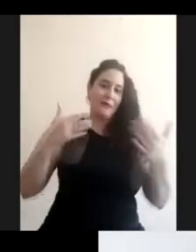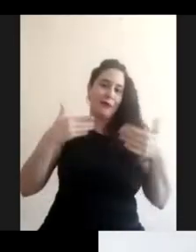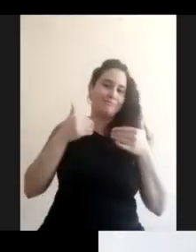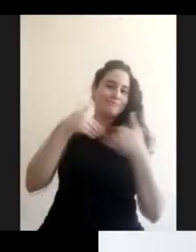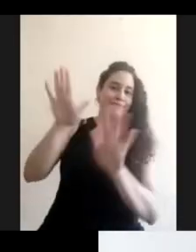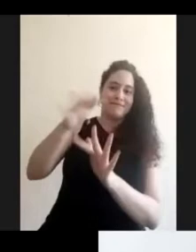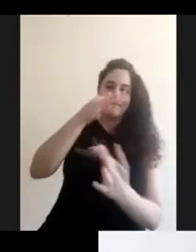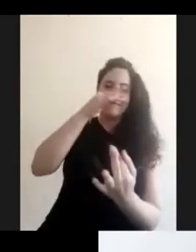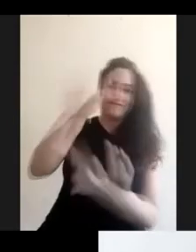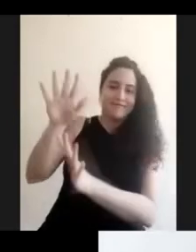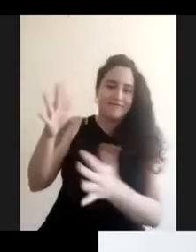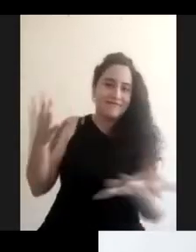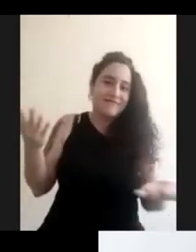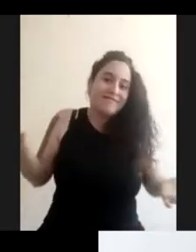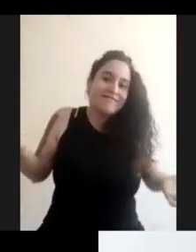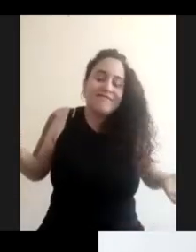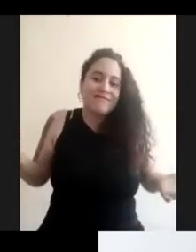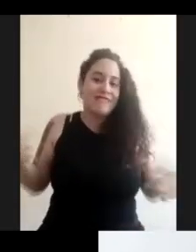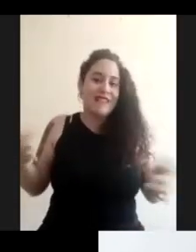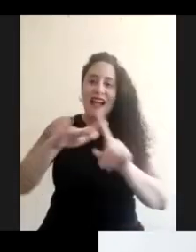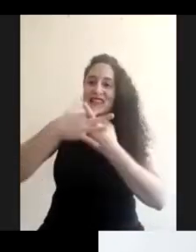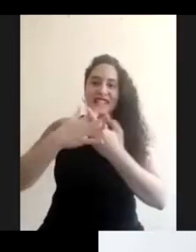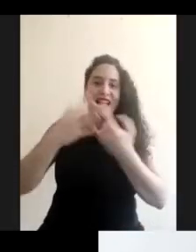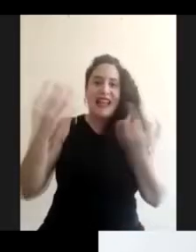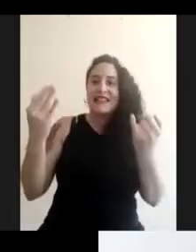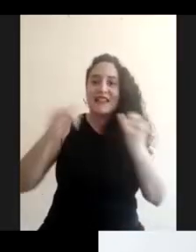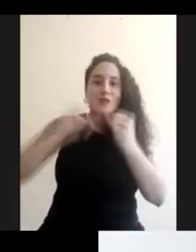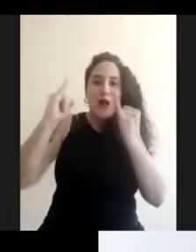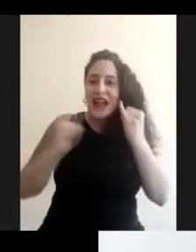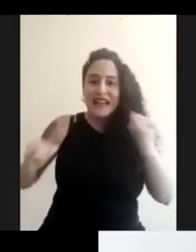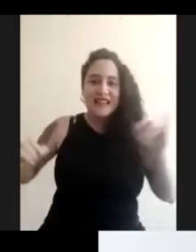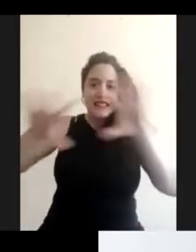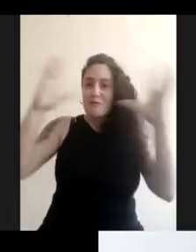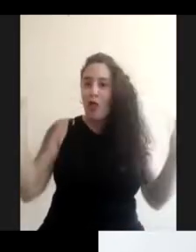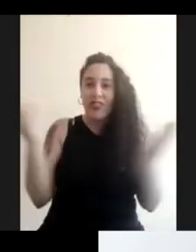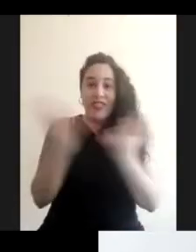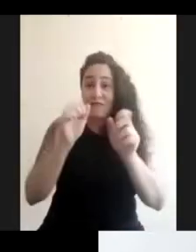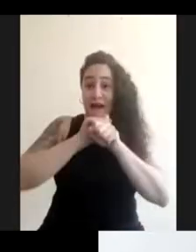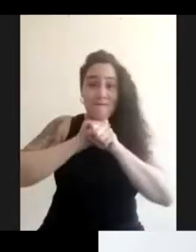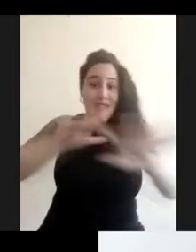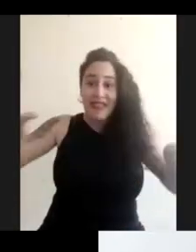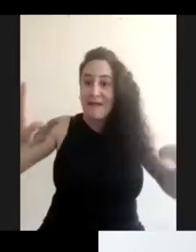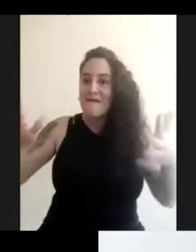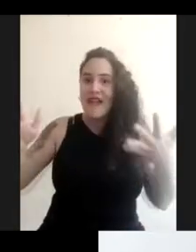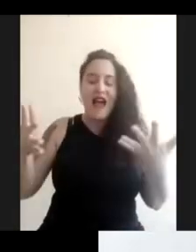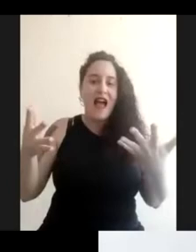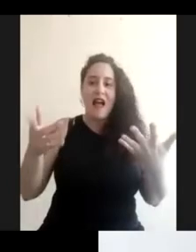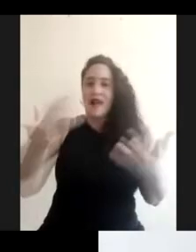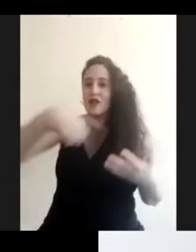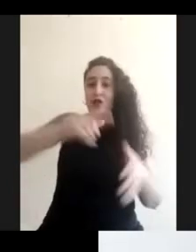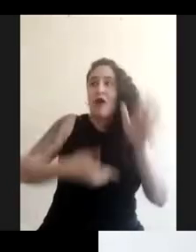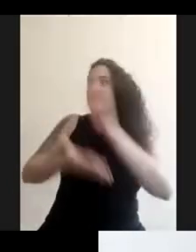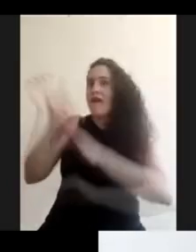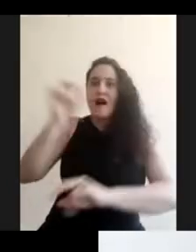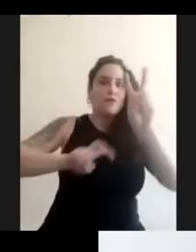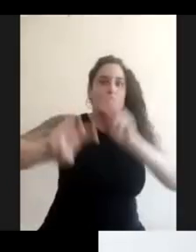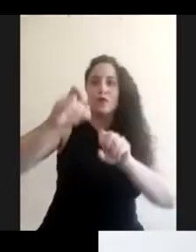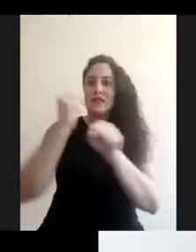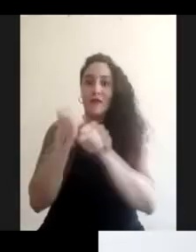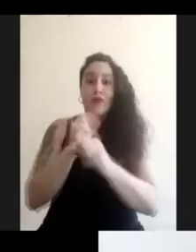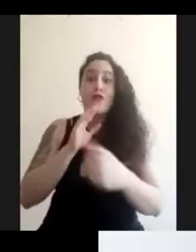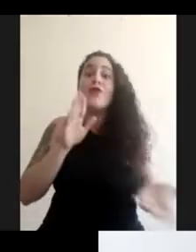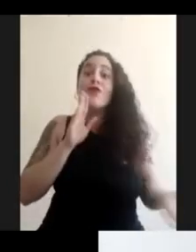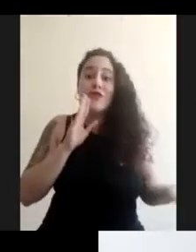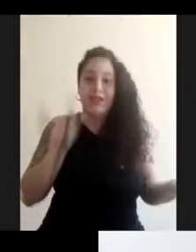plena crisis mundial, en plena pandemia, que es donde te vas a buscar trabajo, habiendo